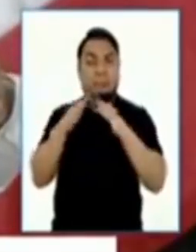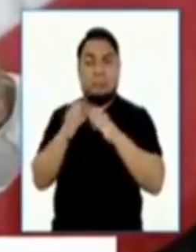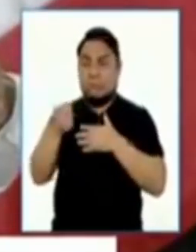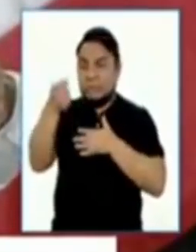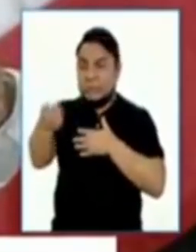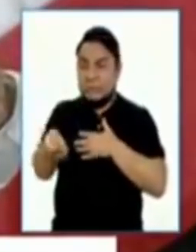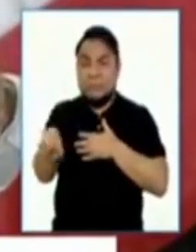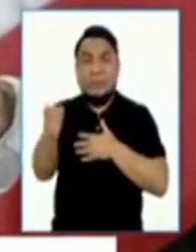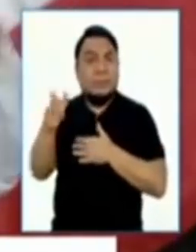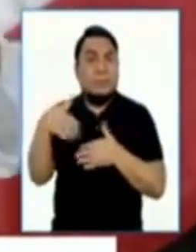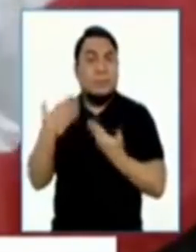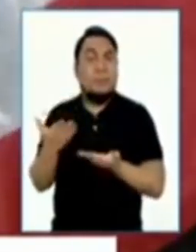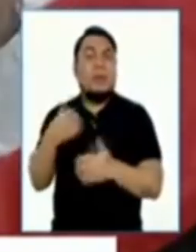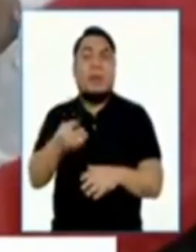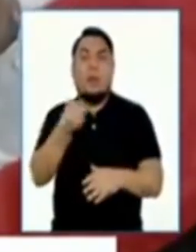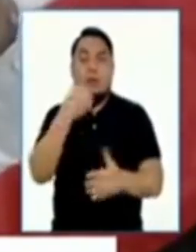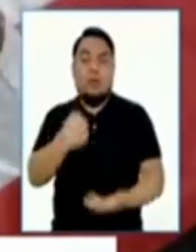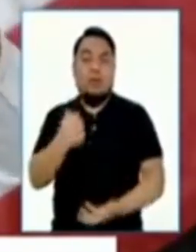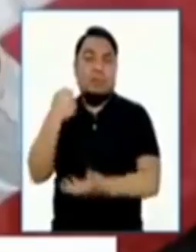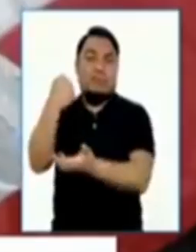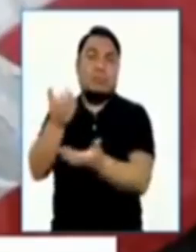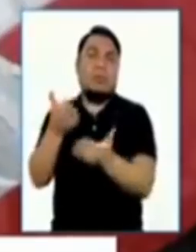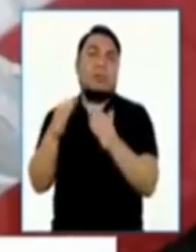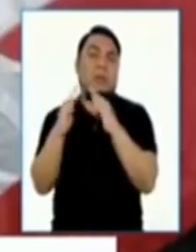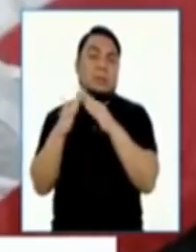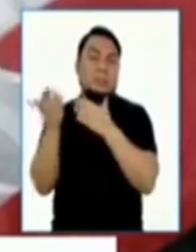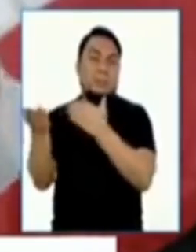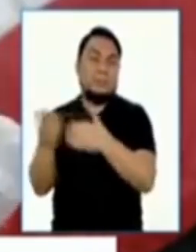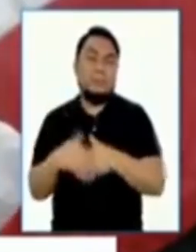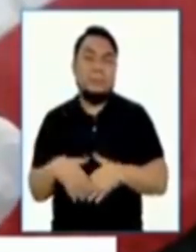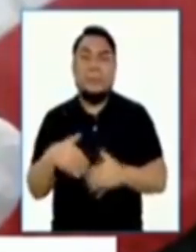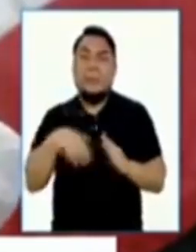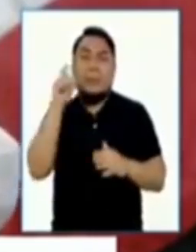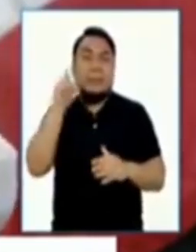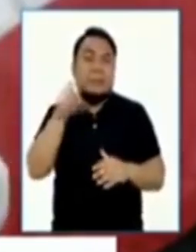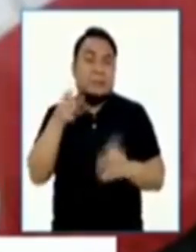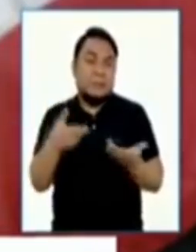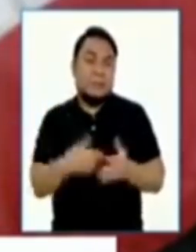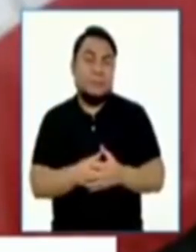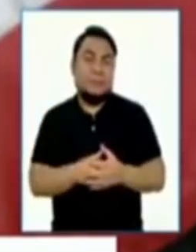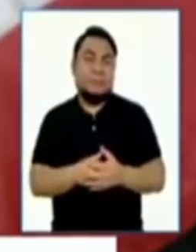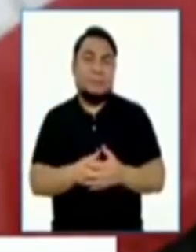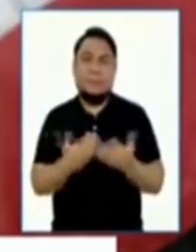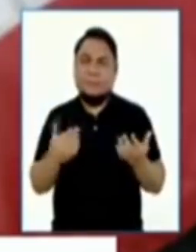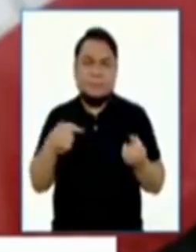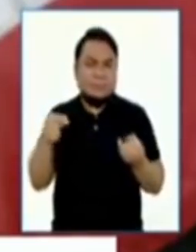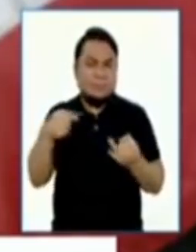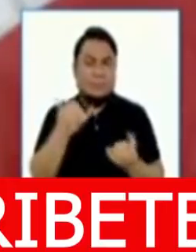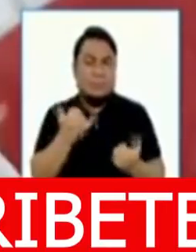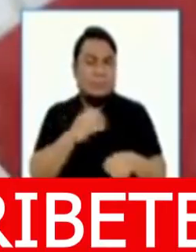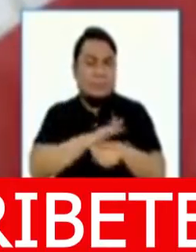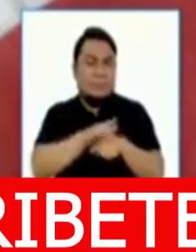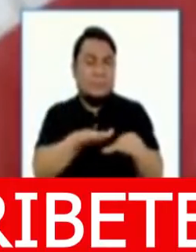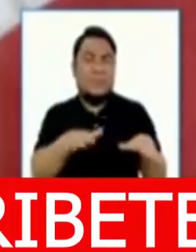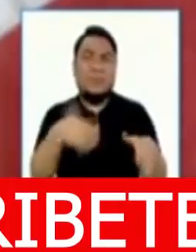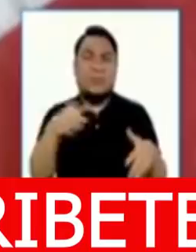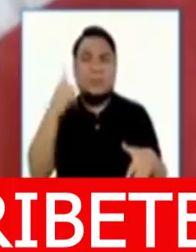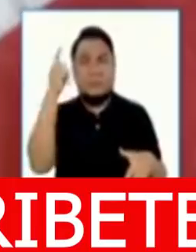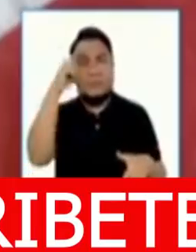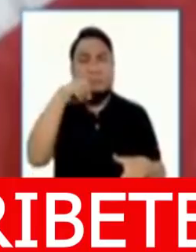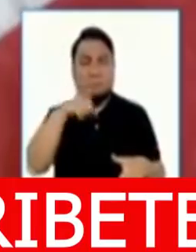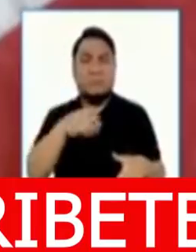llegar con canastas de víveres a los hogares más necesitados o sea en pandemia es completamente